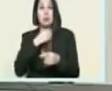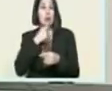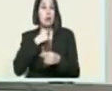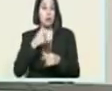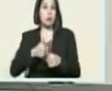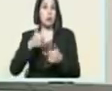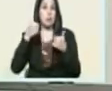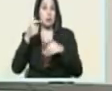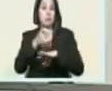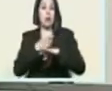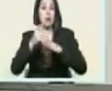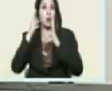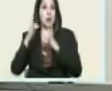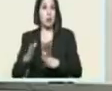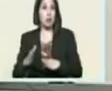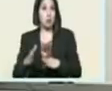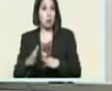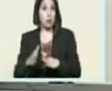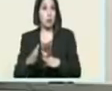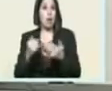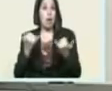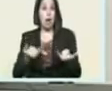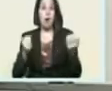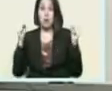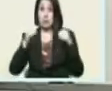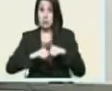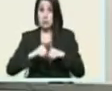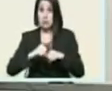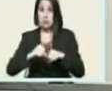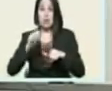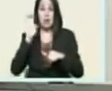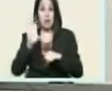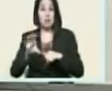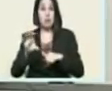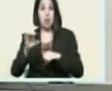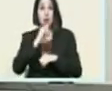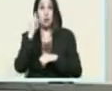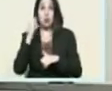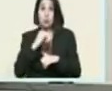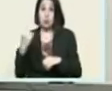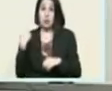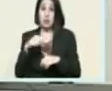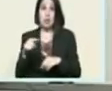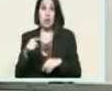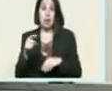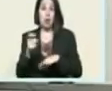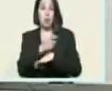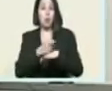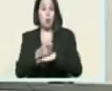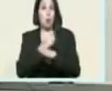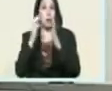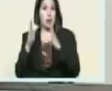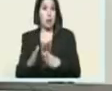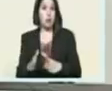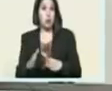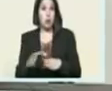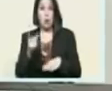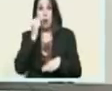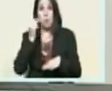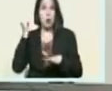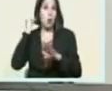su preferencia en el estado Zulia, para que ahora sí el estado Zulia tenga un candidato, perdón, un gobernador o una